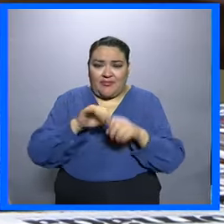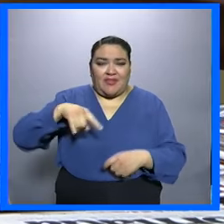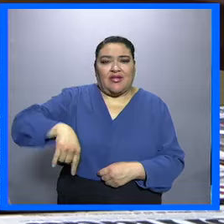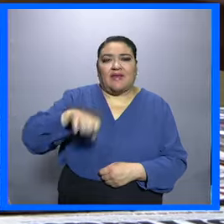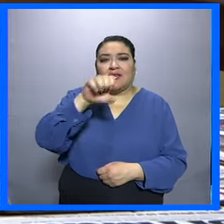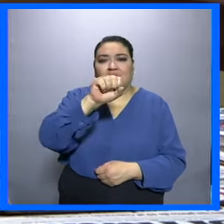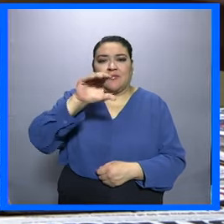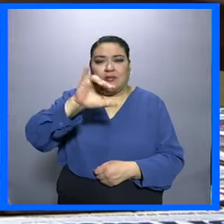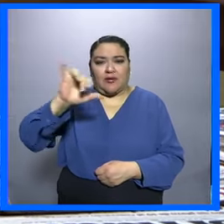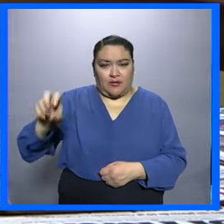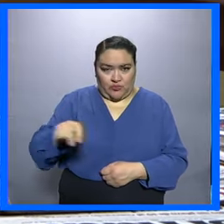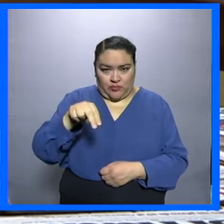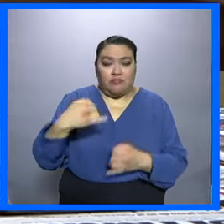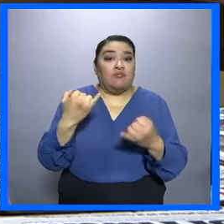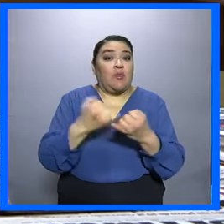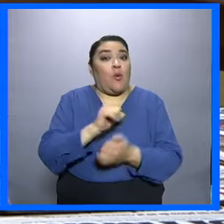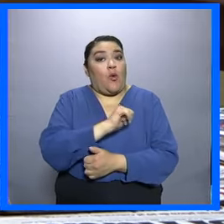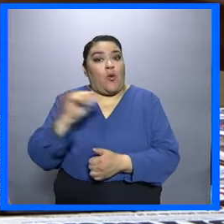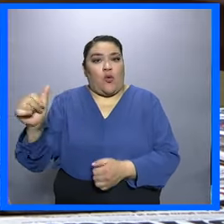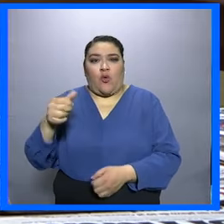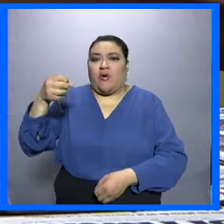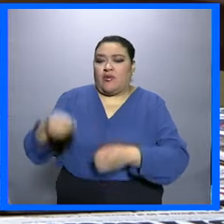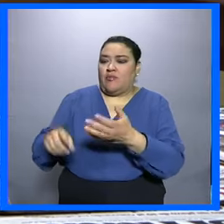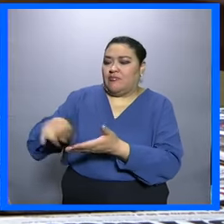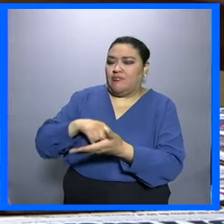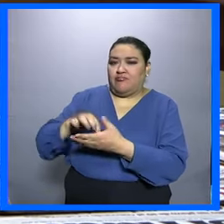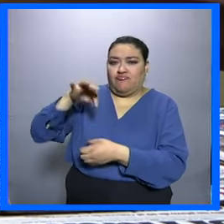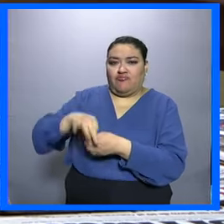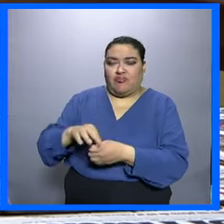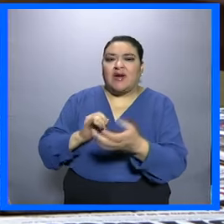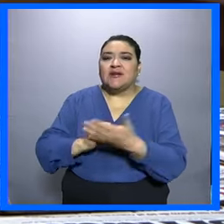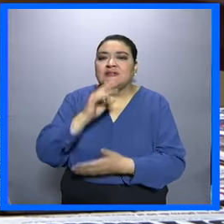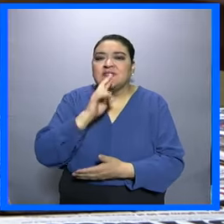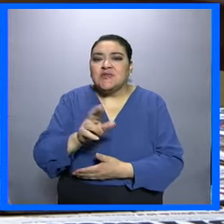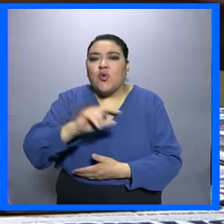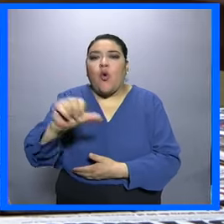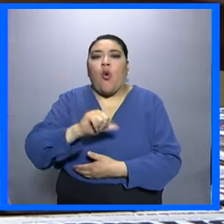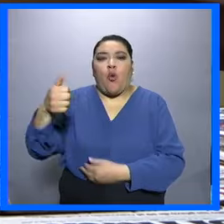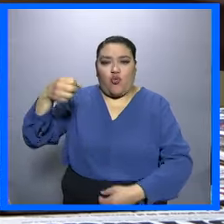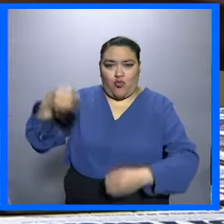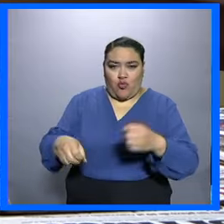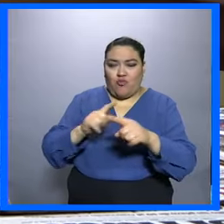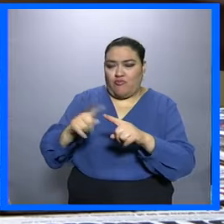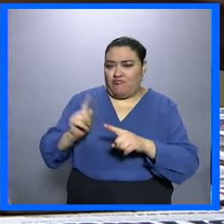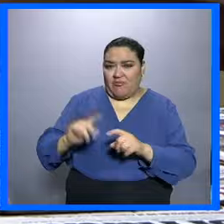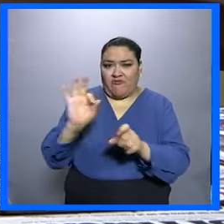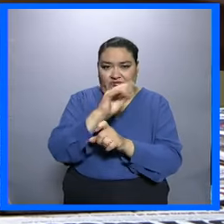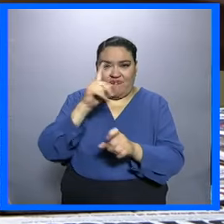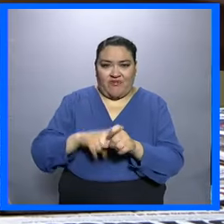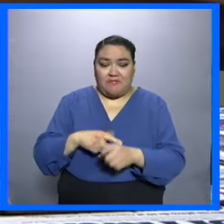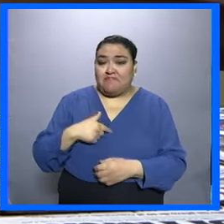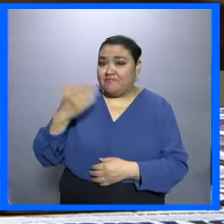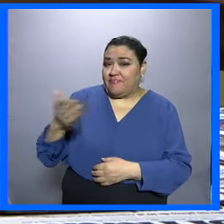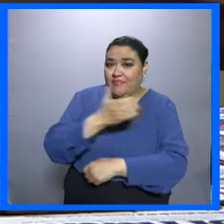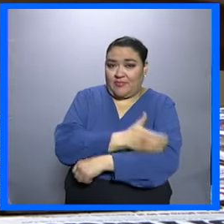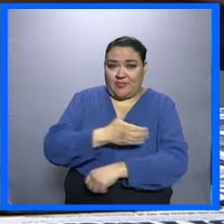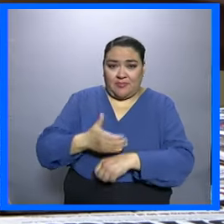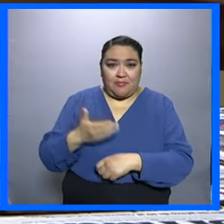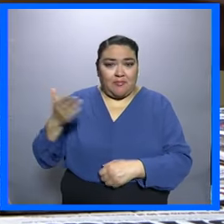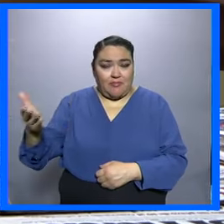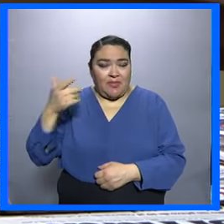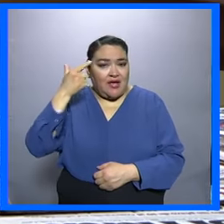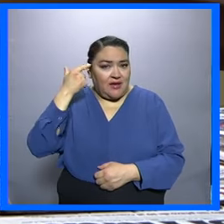así como de las decisiones más importantes del Tribunal Electoral y órganos jurisdiccionales federales. Saludo a mi compañera Gabriela